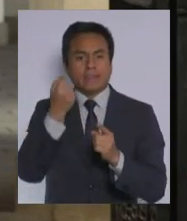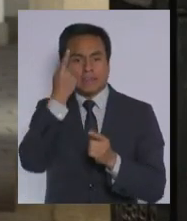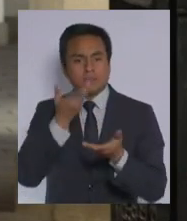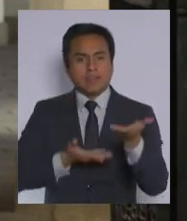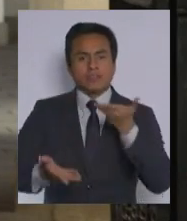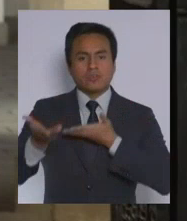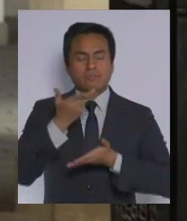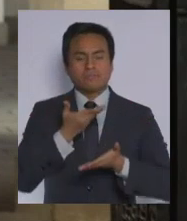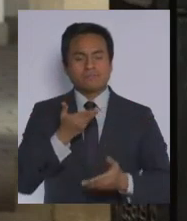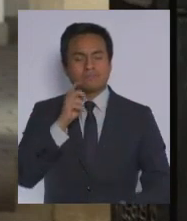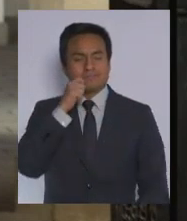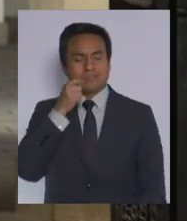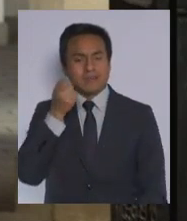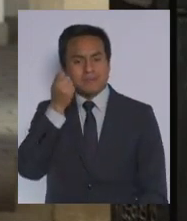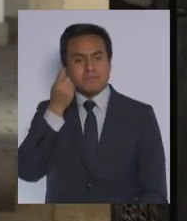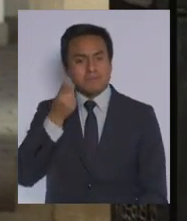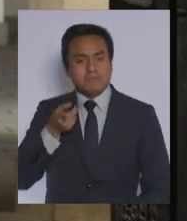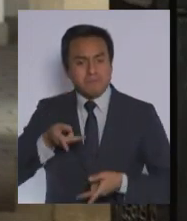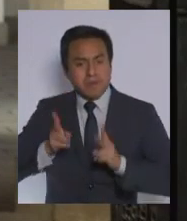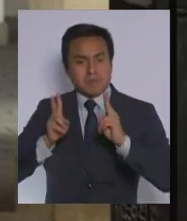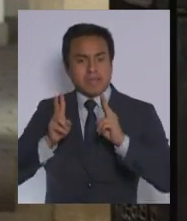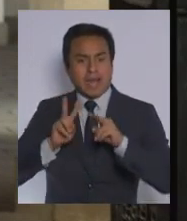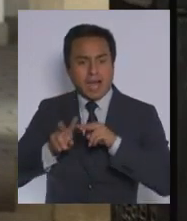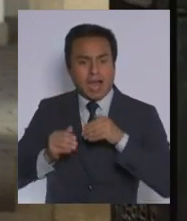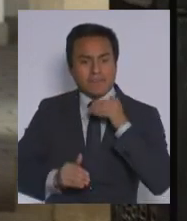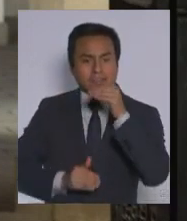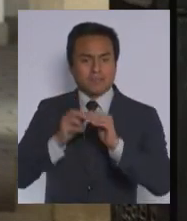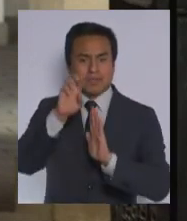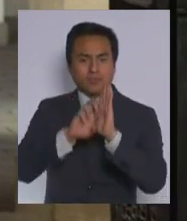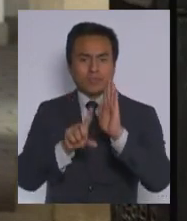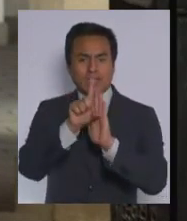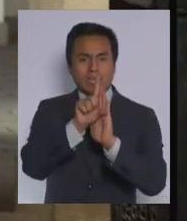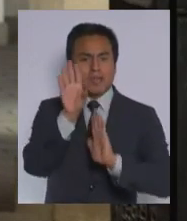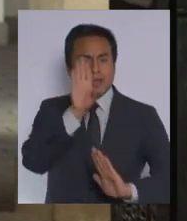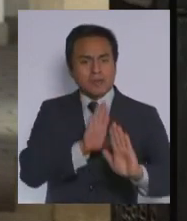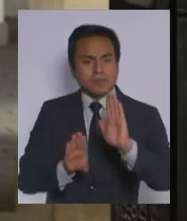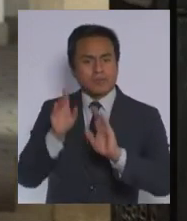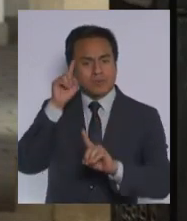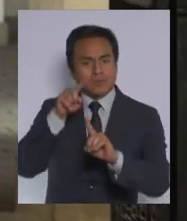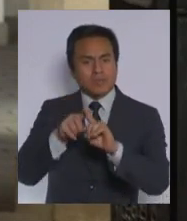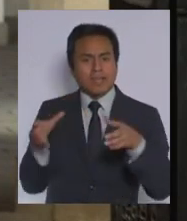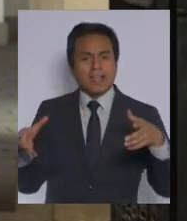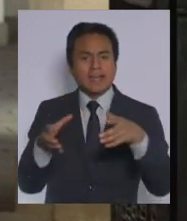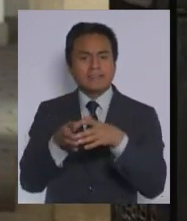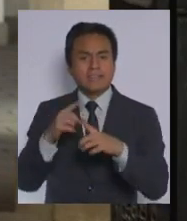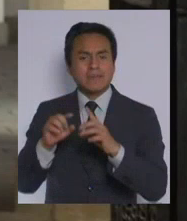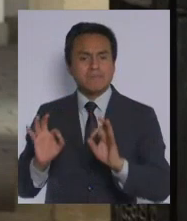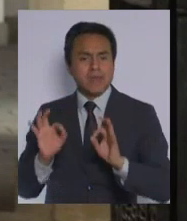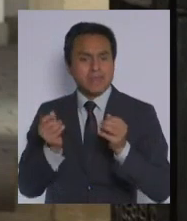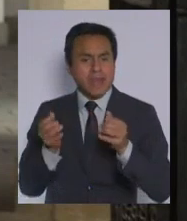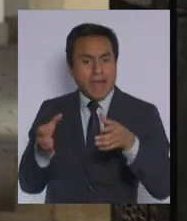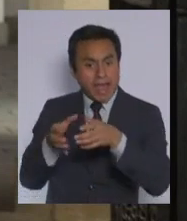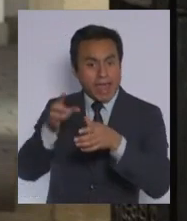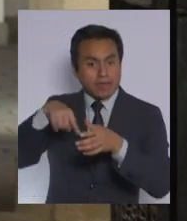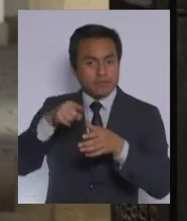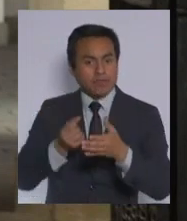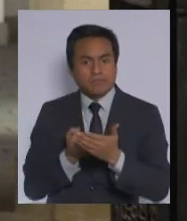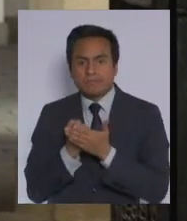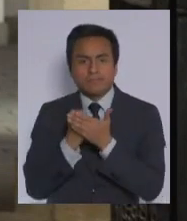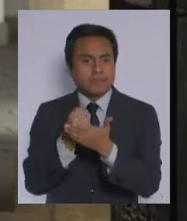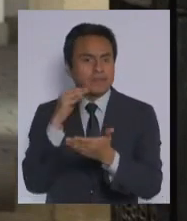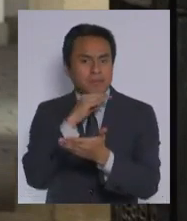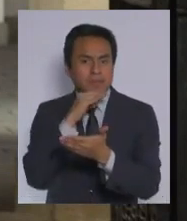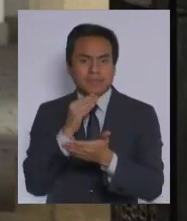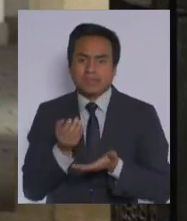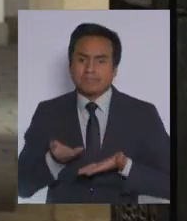y nos permita avanzar con este proyecto de ley de protección de la clase media para que podamos llegar rápidamente